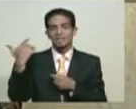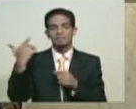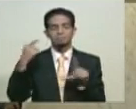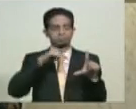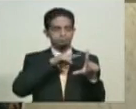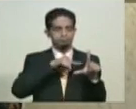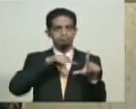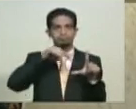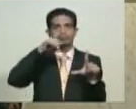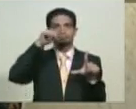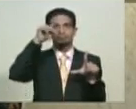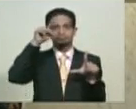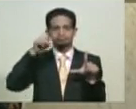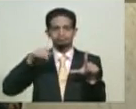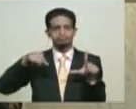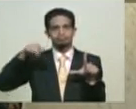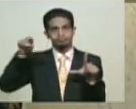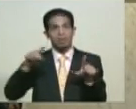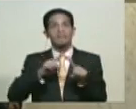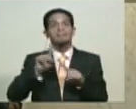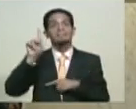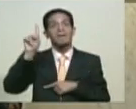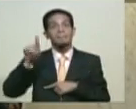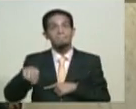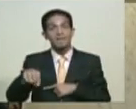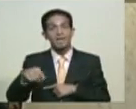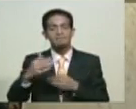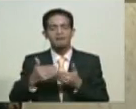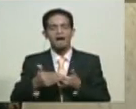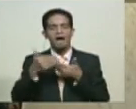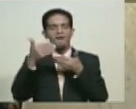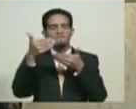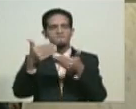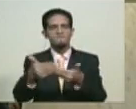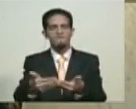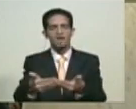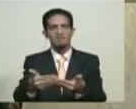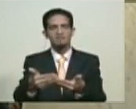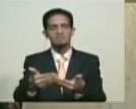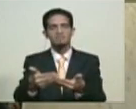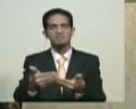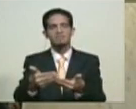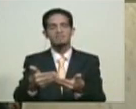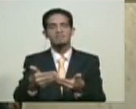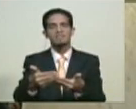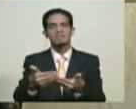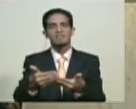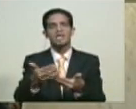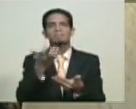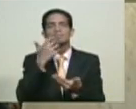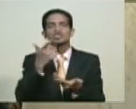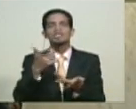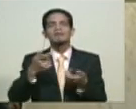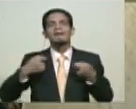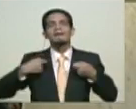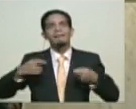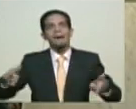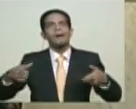Pero también todo el avance de los últimos 100 años en ingreso nacional, en el gasto